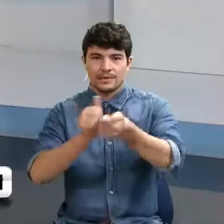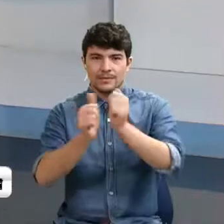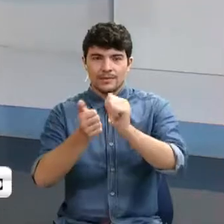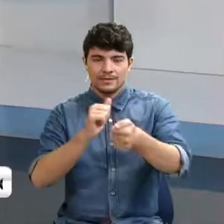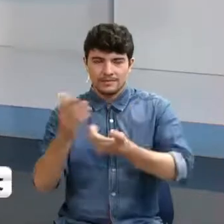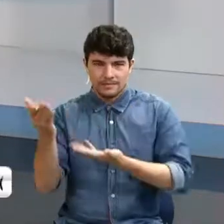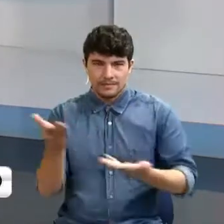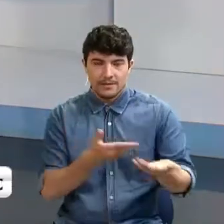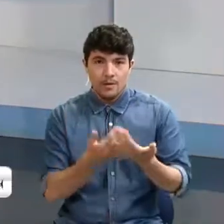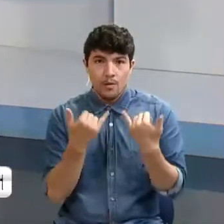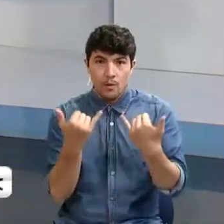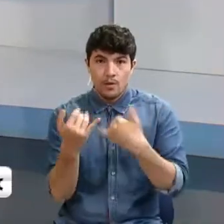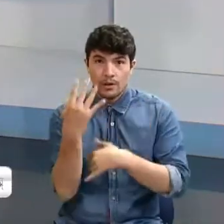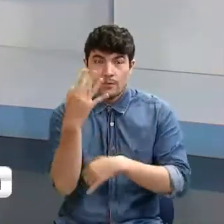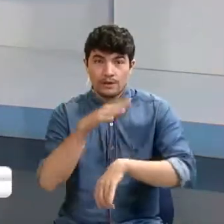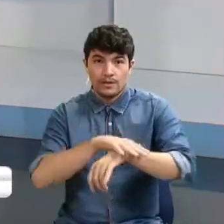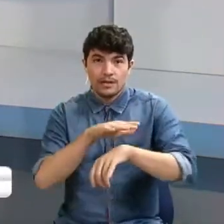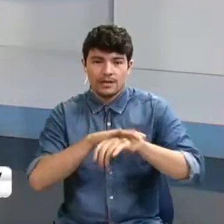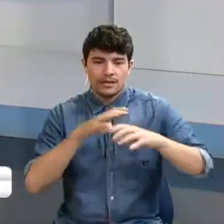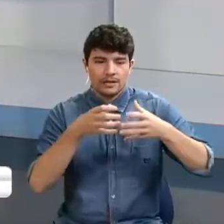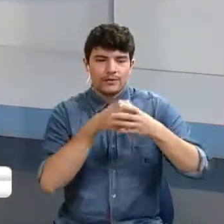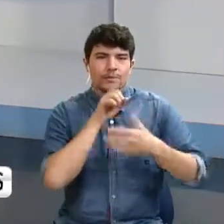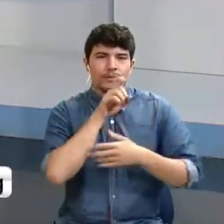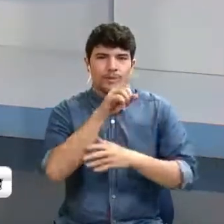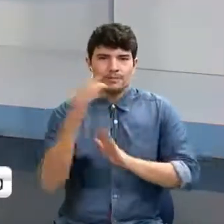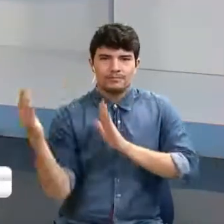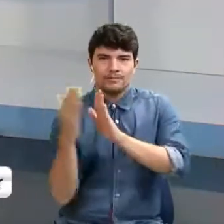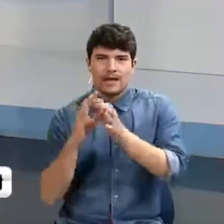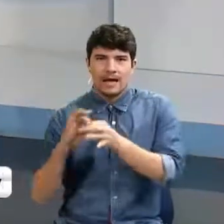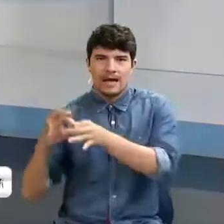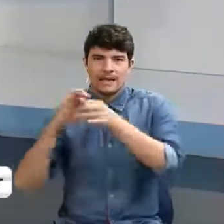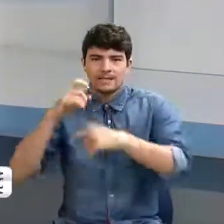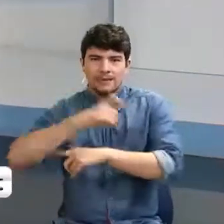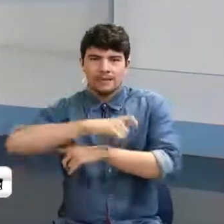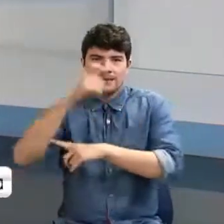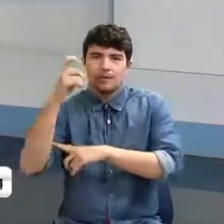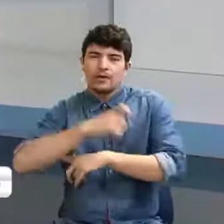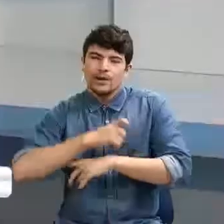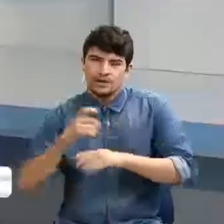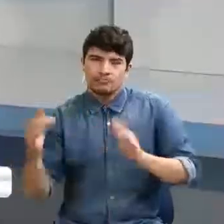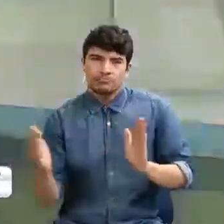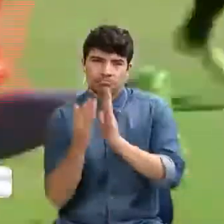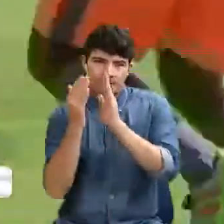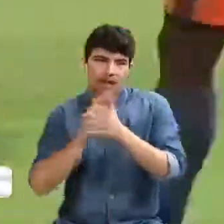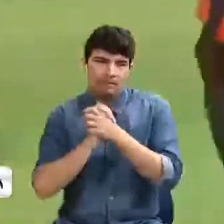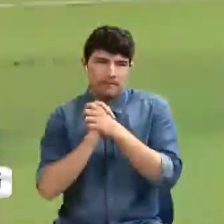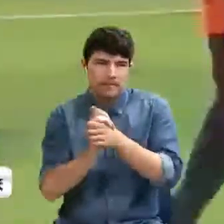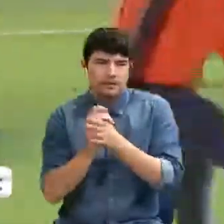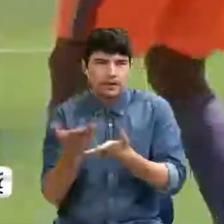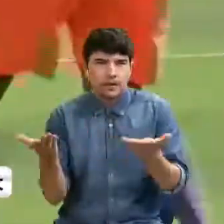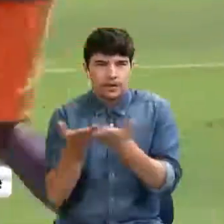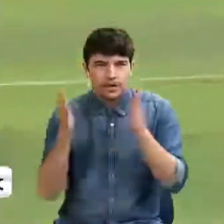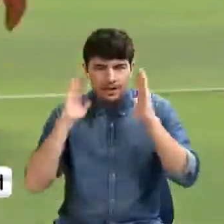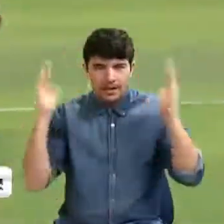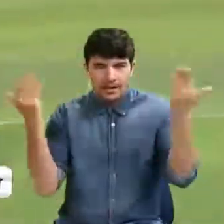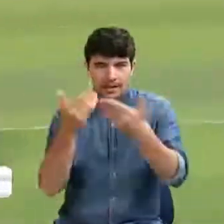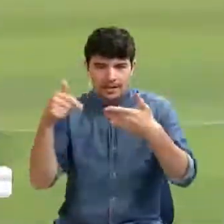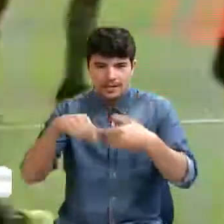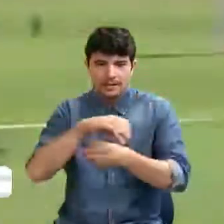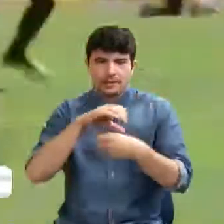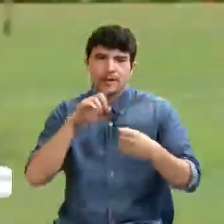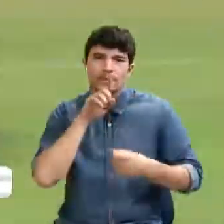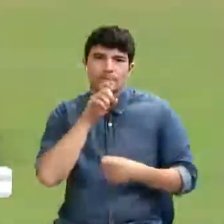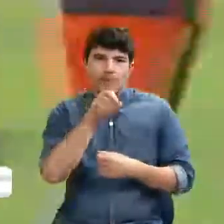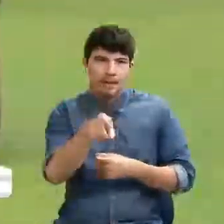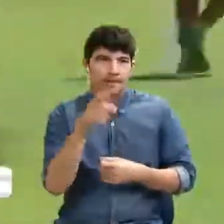hoy a partir de las cuatro de la tarde atlético bucaramanga recibe a la alianza petrolera en duelo amistoso que se cumplirá en el estadio departamental alfonso lópez y